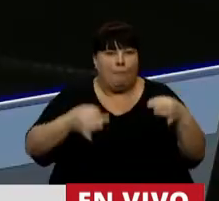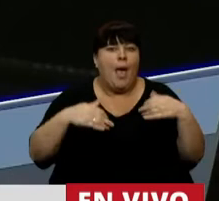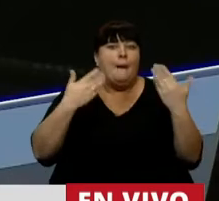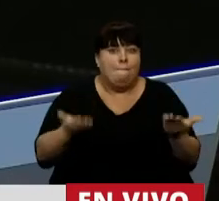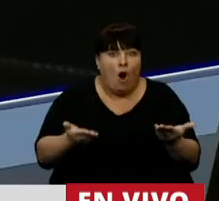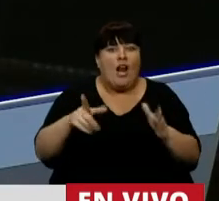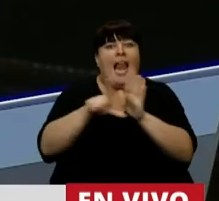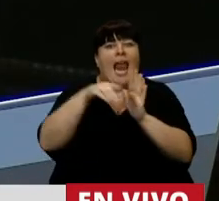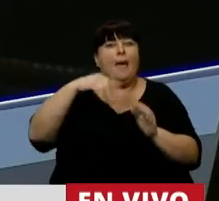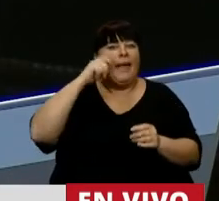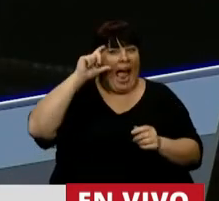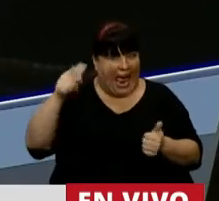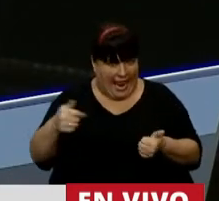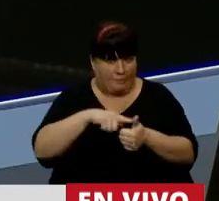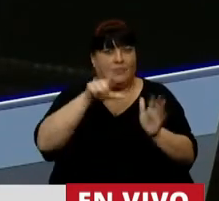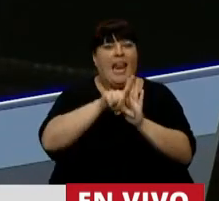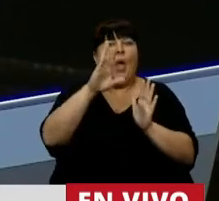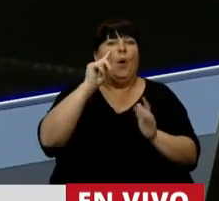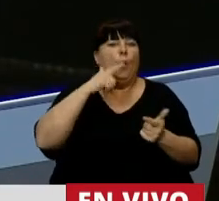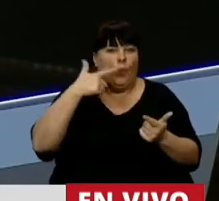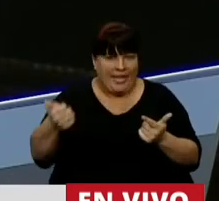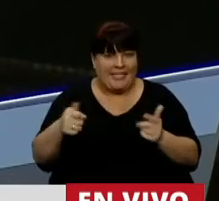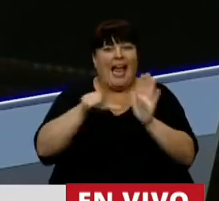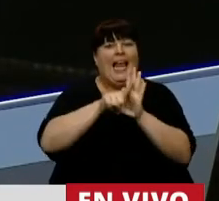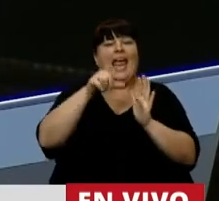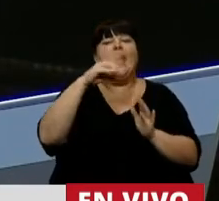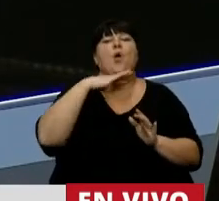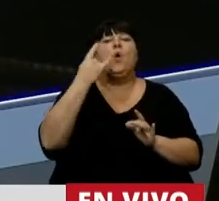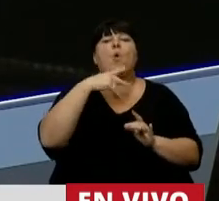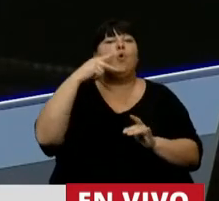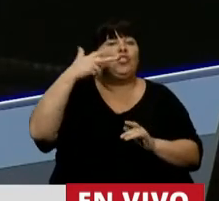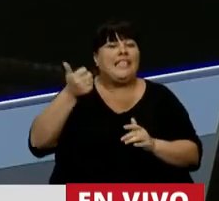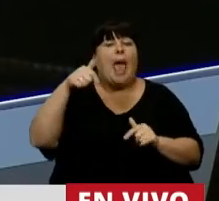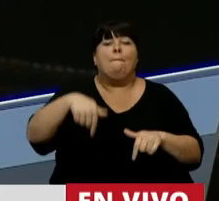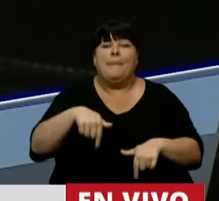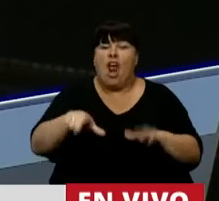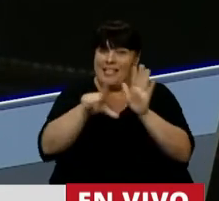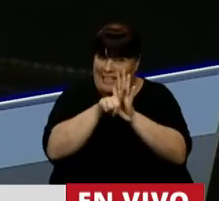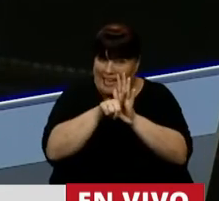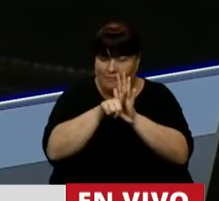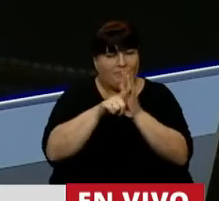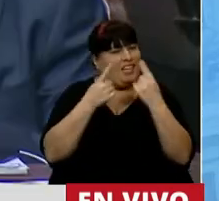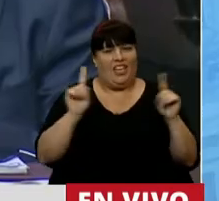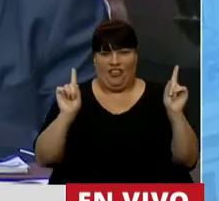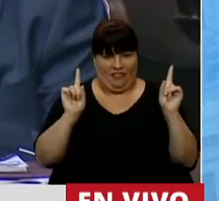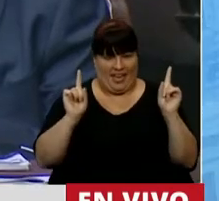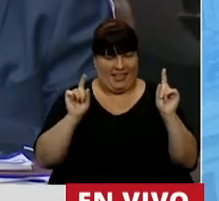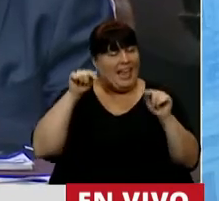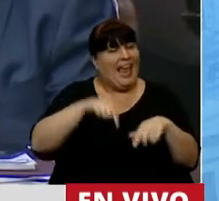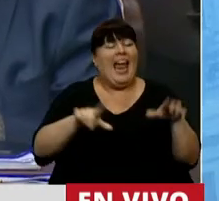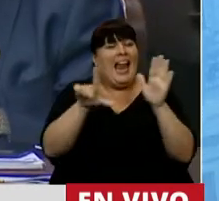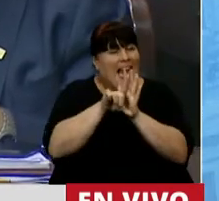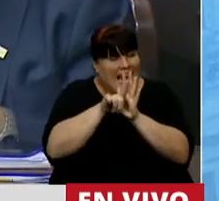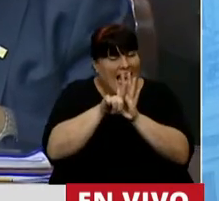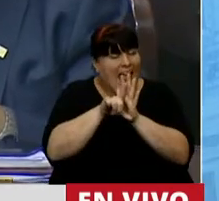eso encontramos la ley Micaela, la ley Brisa, la ley Justina. Pero esta ley, presidente, es distinta. Esta